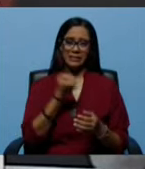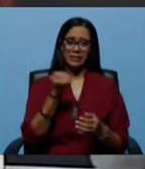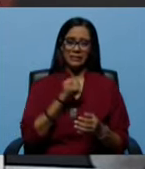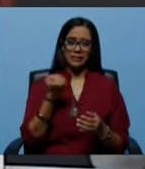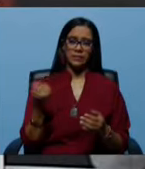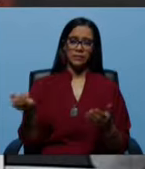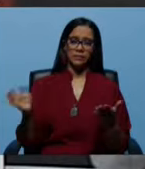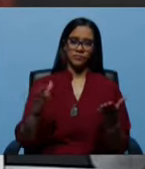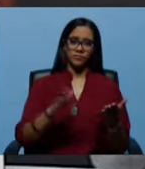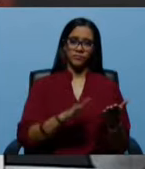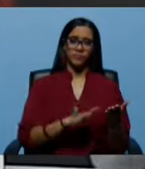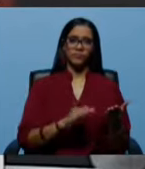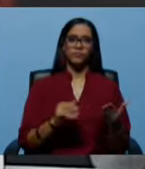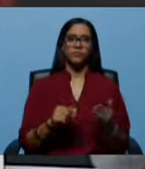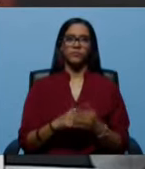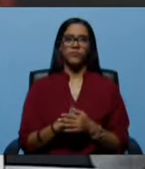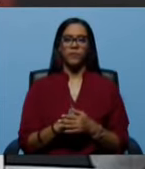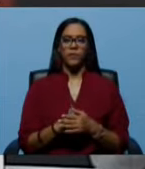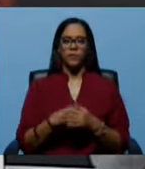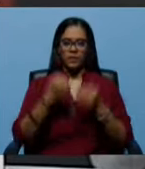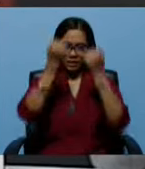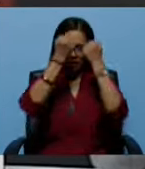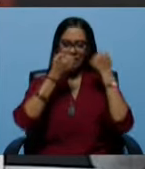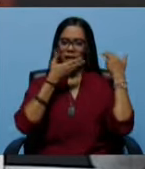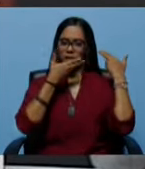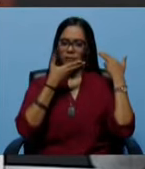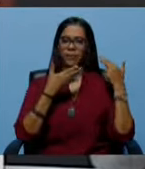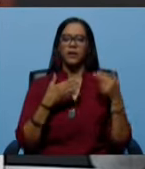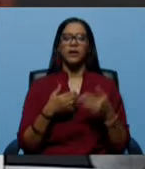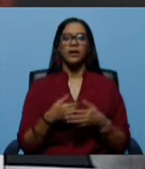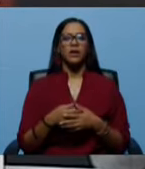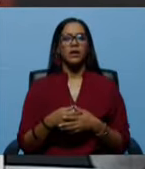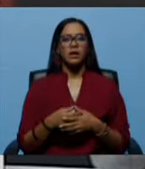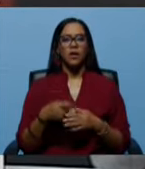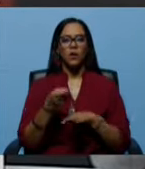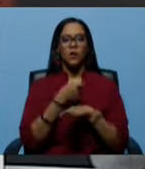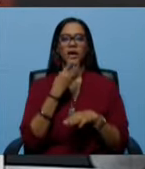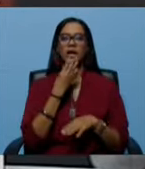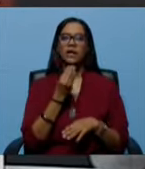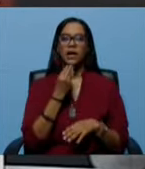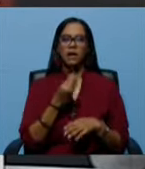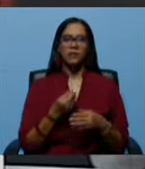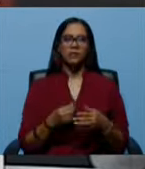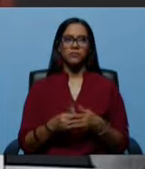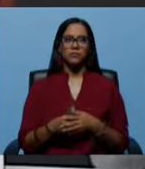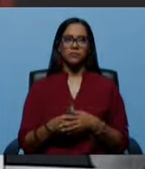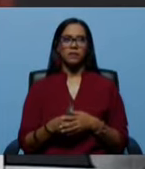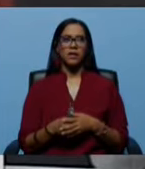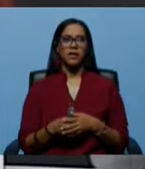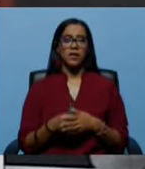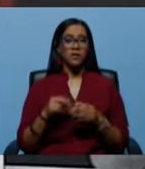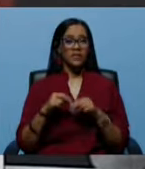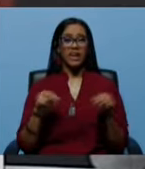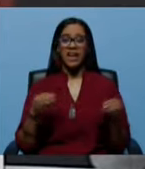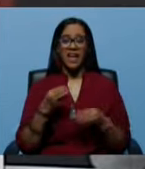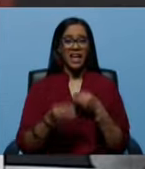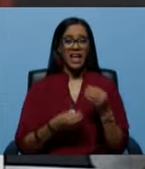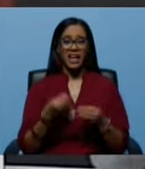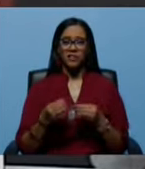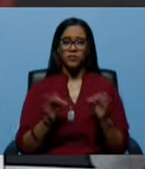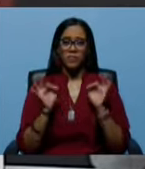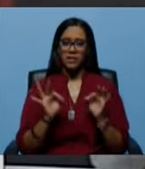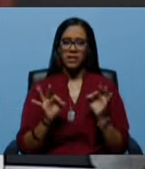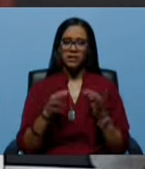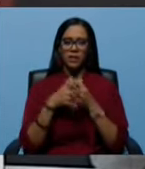el régimen de terrorista que gobierna Israel. Eso es un territorio hecho a la medida del